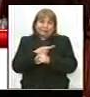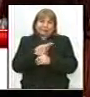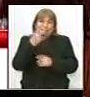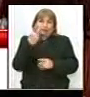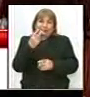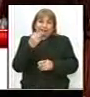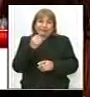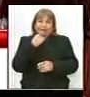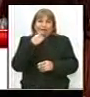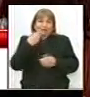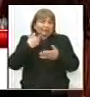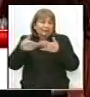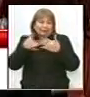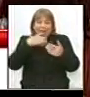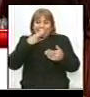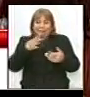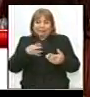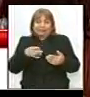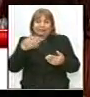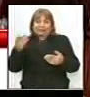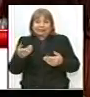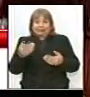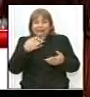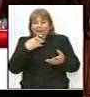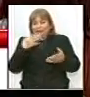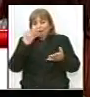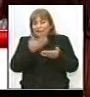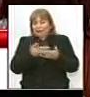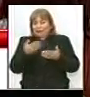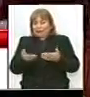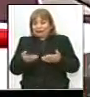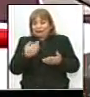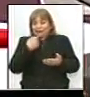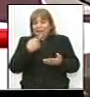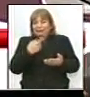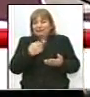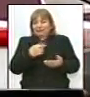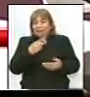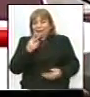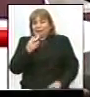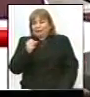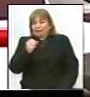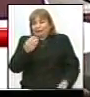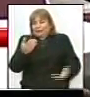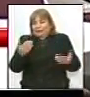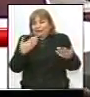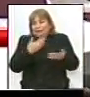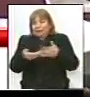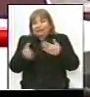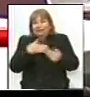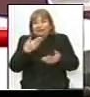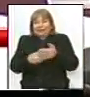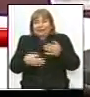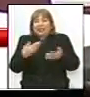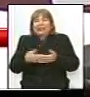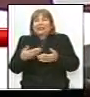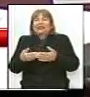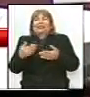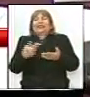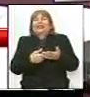habló de cualquier cosa menos del tema y ahora quiere refutarle algo de lo que he dicho el congresista velázquez fue entonces y habló de cualquier cosa porque lo quiere